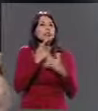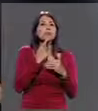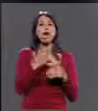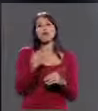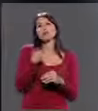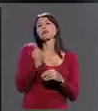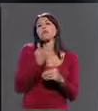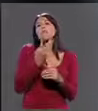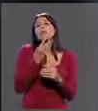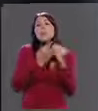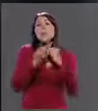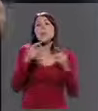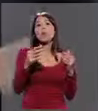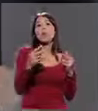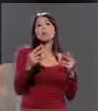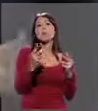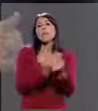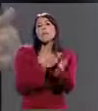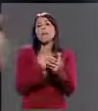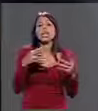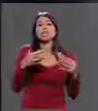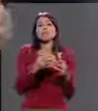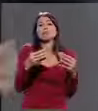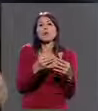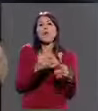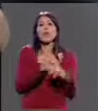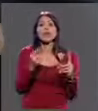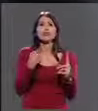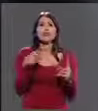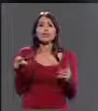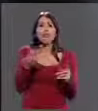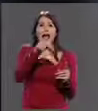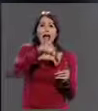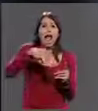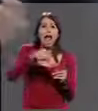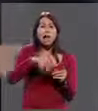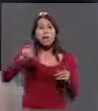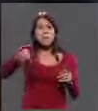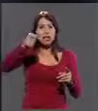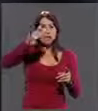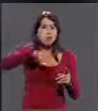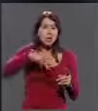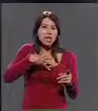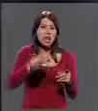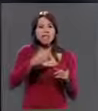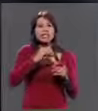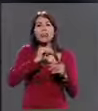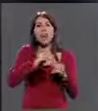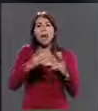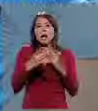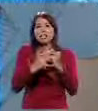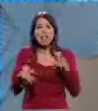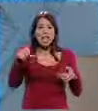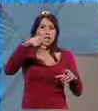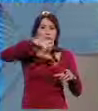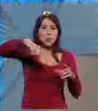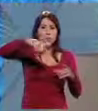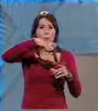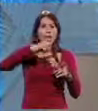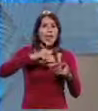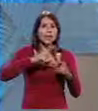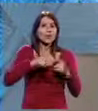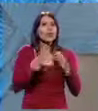pongo aceite le pongo un montón de sal le pongo condimentos o no sé mayonesa verdad eh qué tanto se pierde